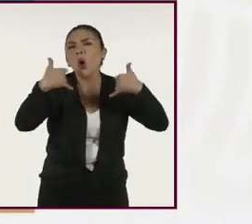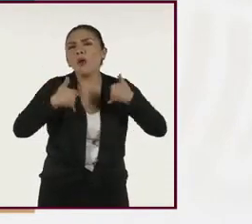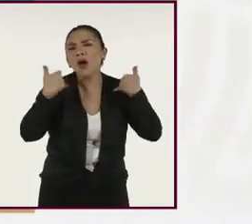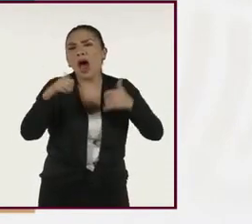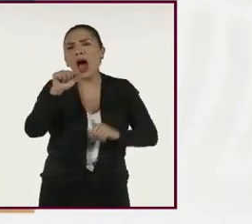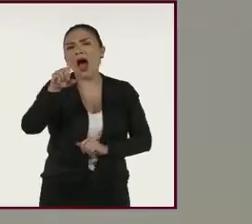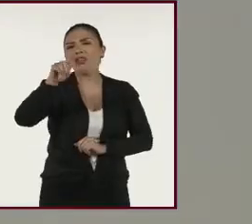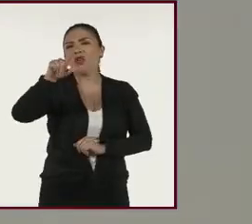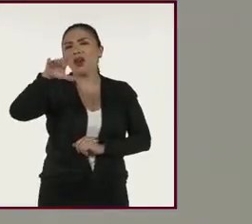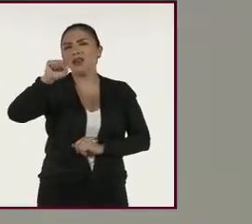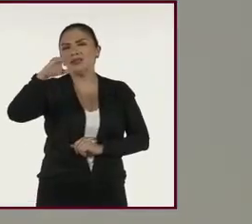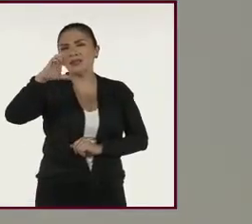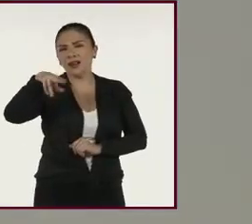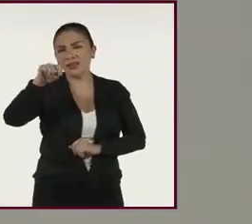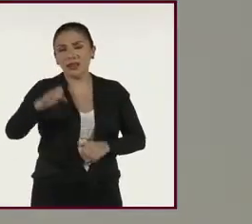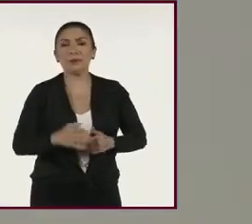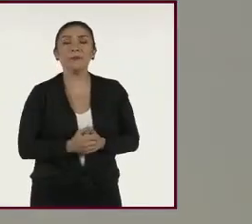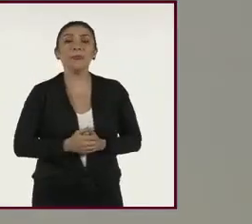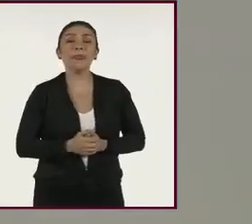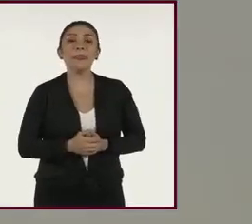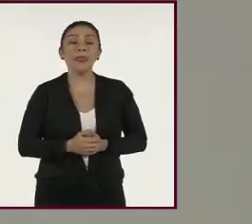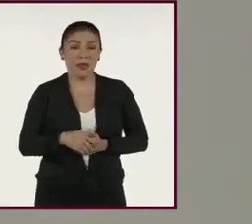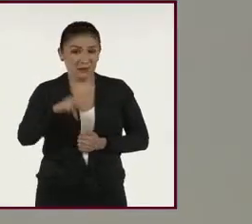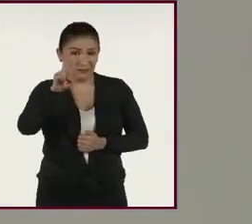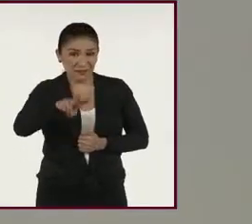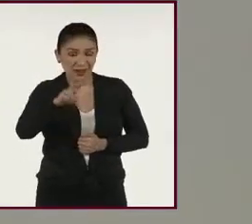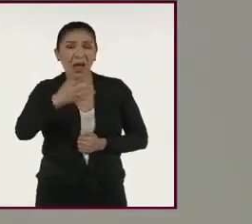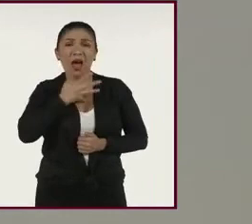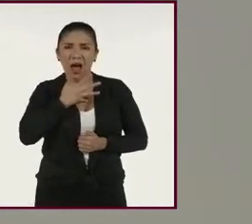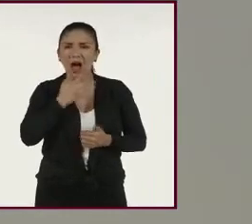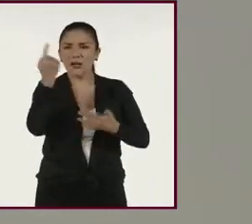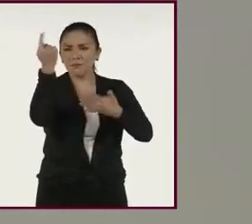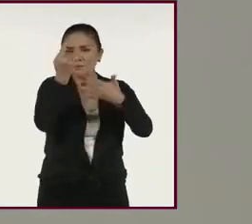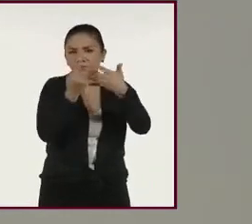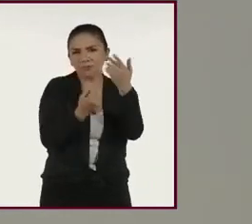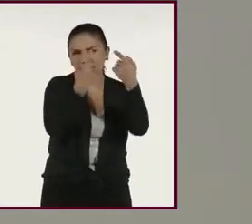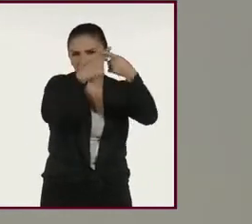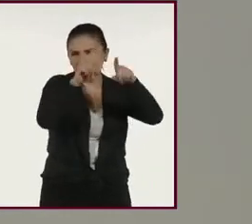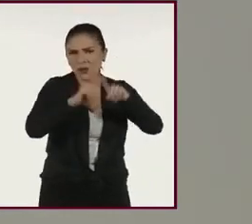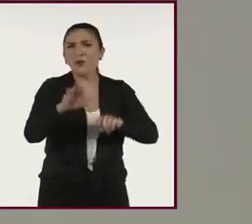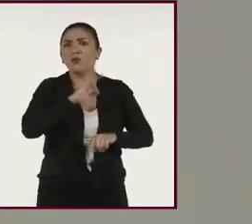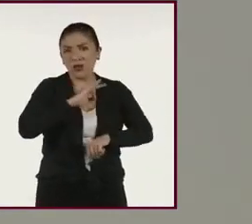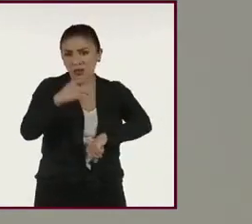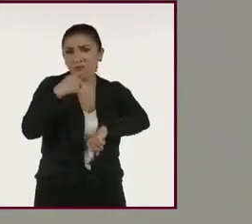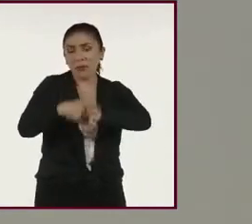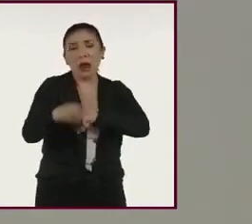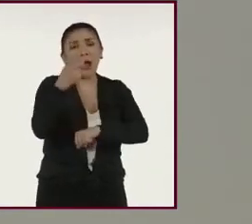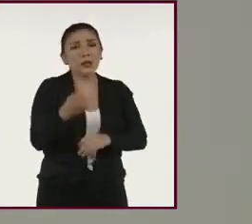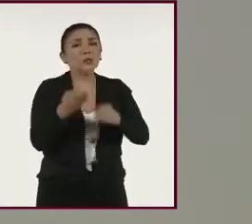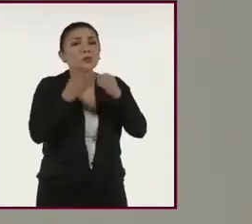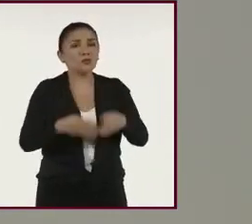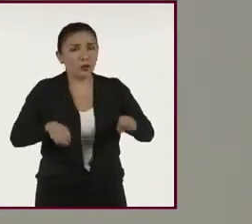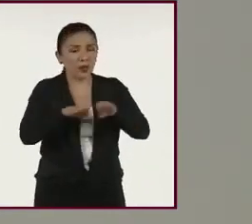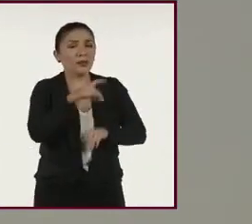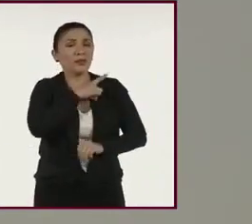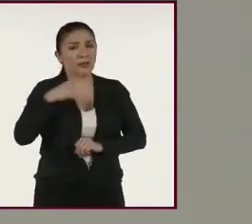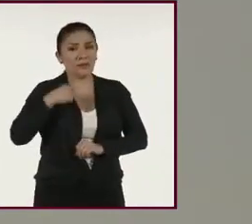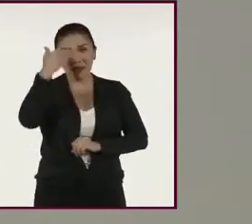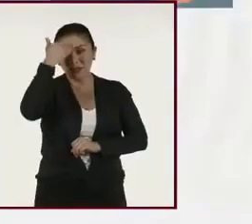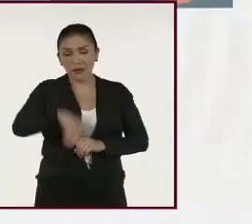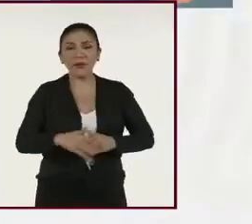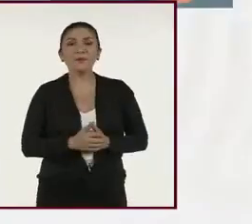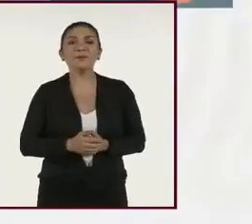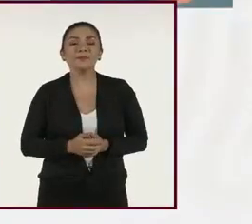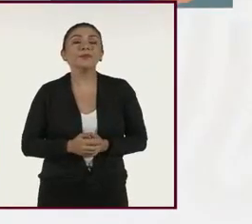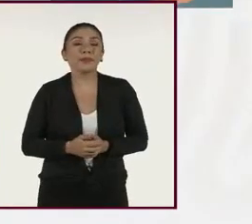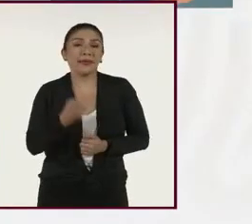adolescencia. De hecho, tenemos una serie de conductas alimentarias de riesgo que es importante retomar. Y para